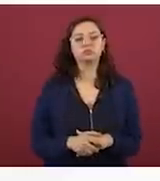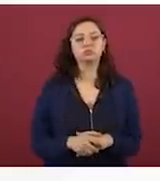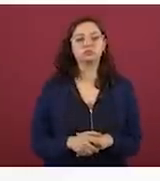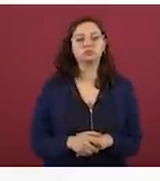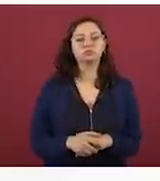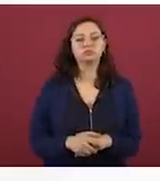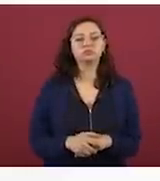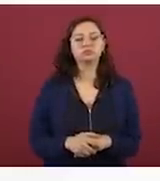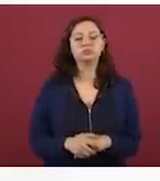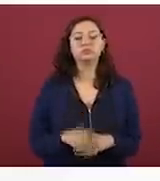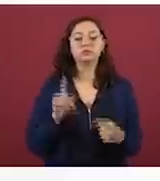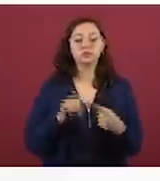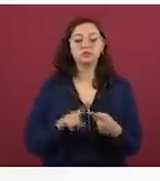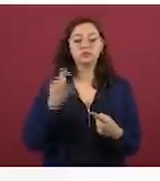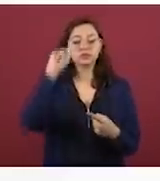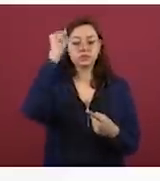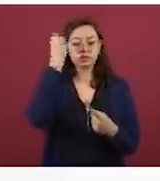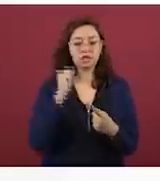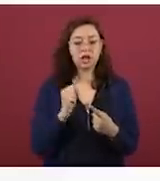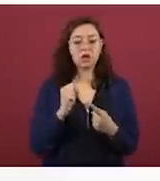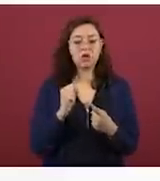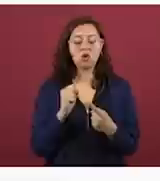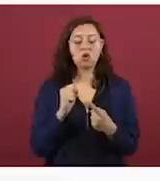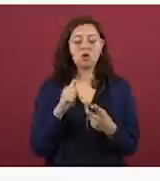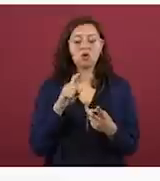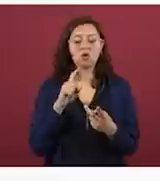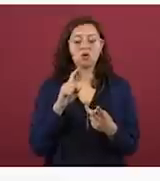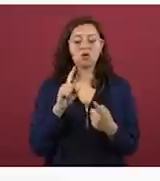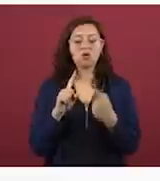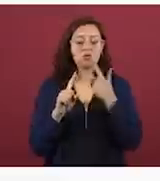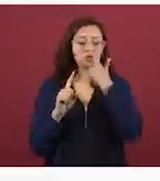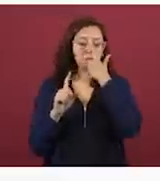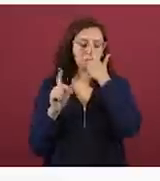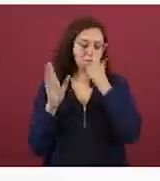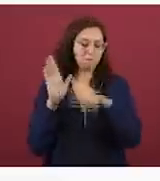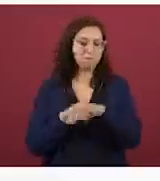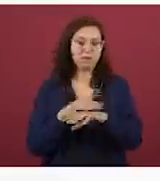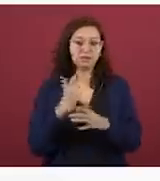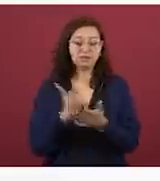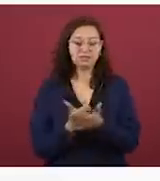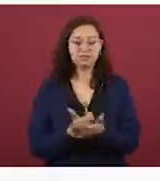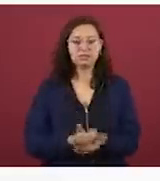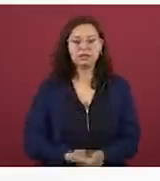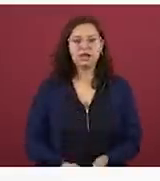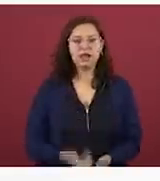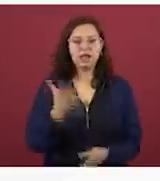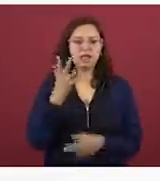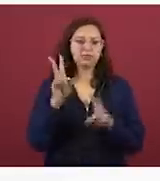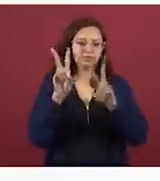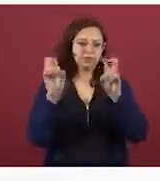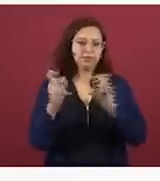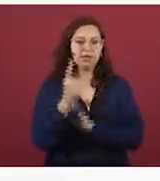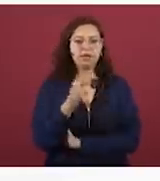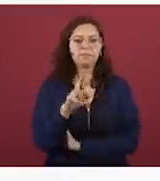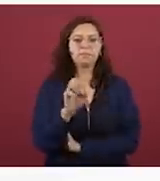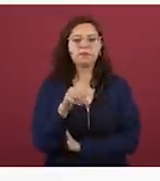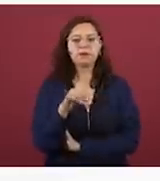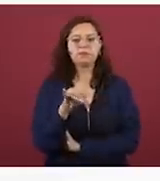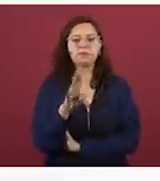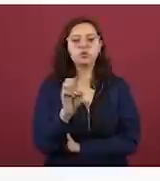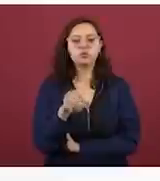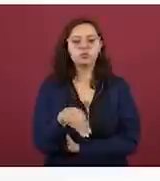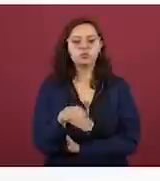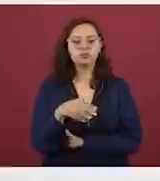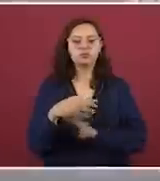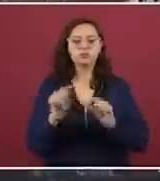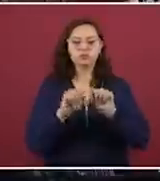Ahome, Sinaloa, la gasolinera más cara que hay en Premium a nivel nacional.